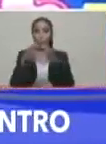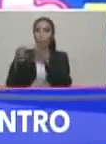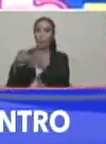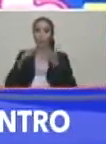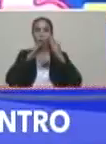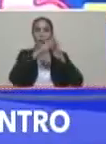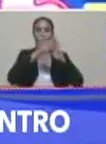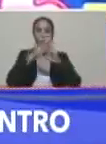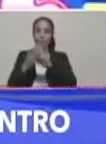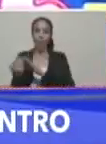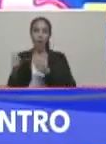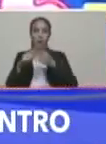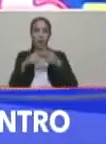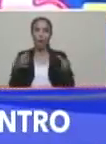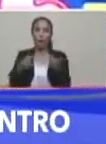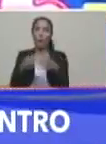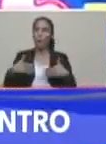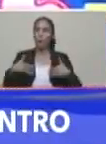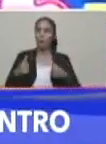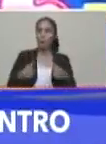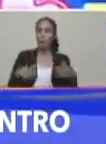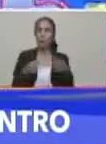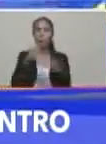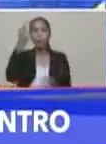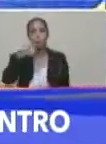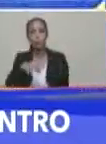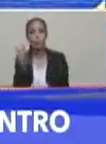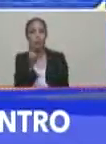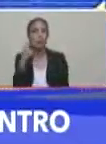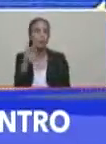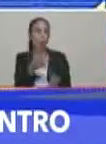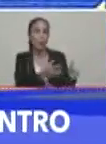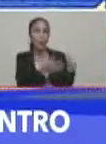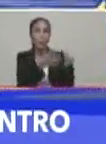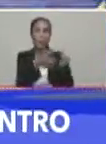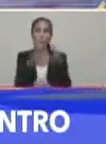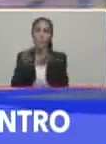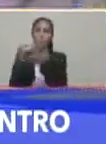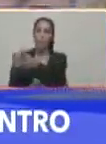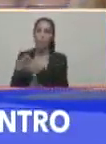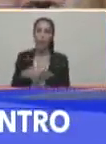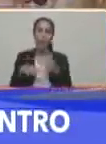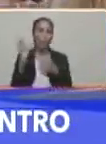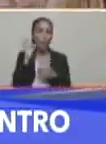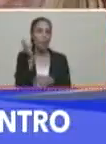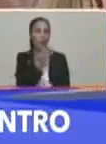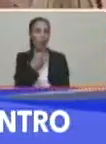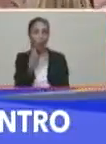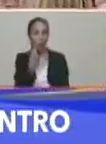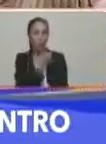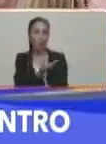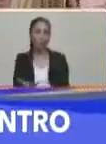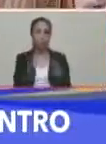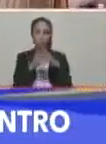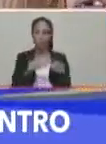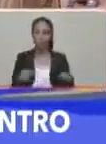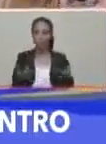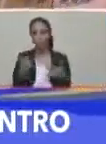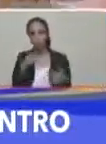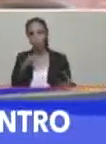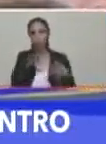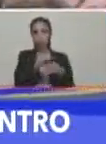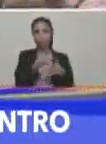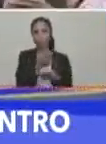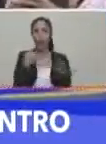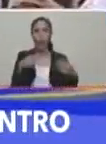de los comités de salud, del movimiento Somos Venezuela, de los movimientos de mujeres, de los movimientos de jóvenes. Barrio Adentro nace de la mano del